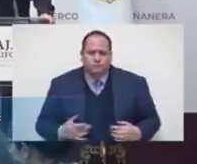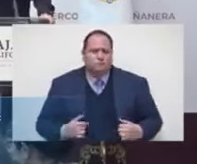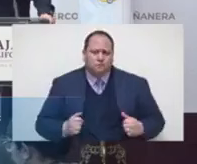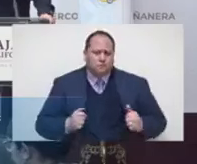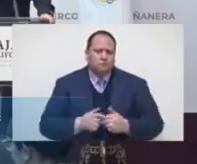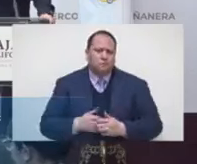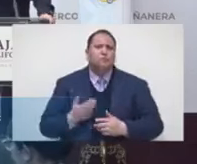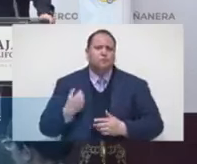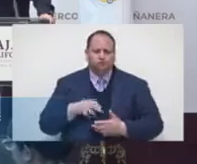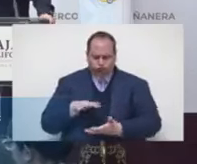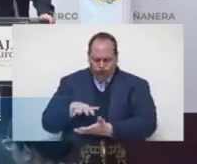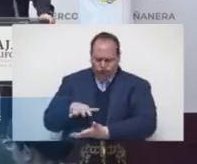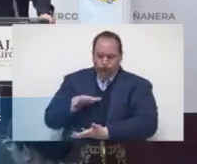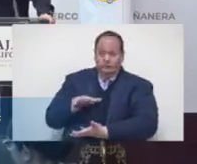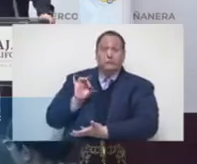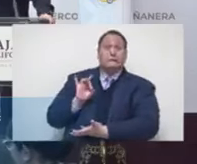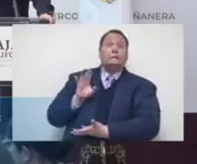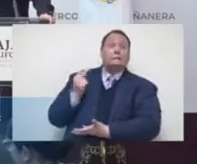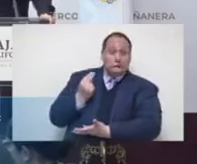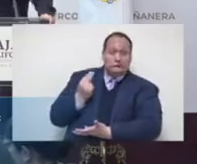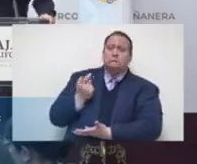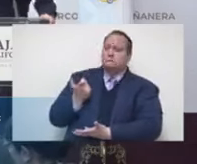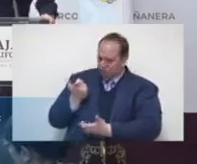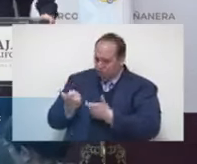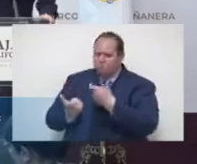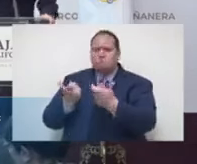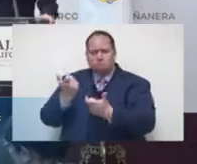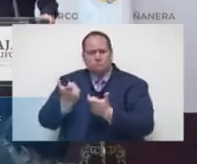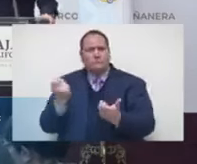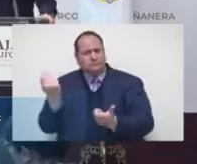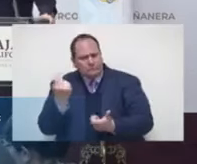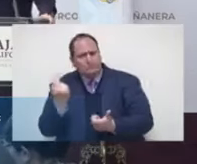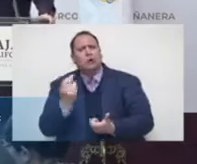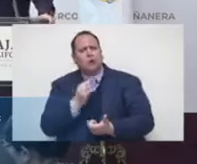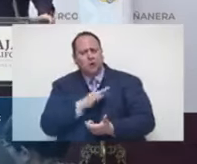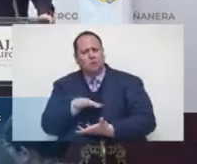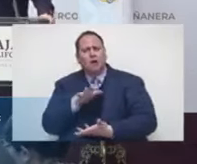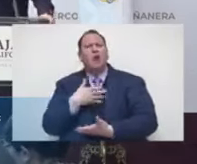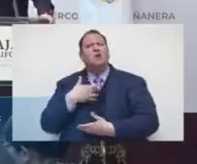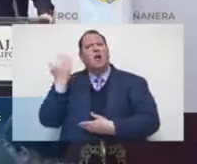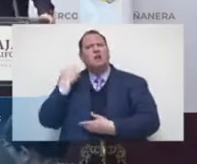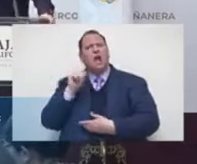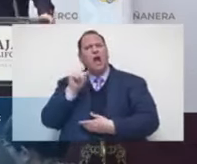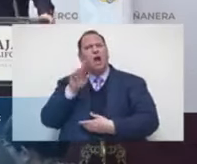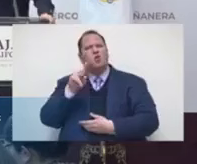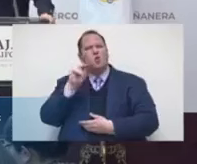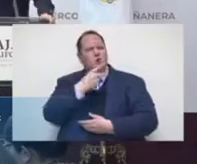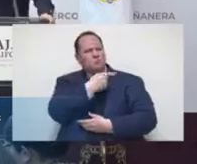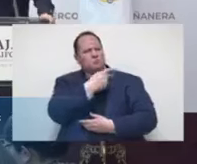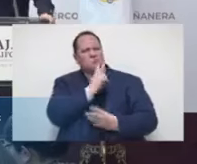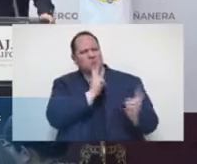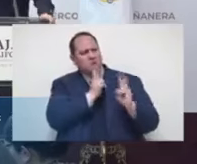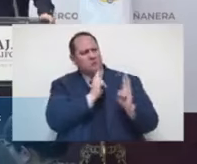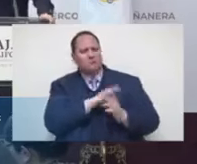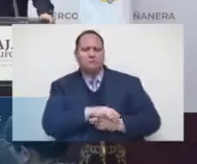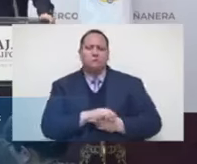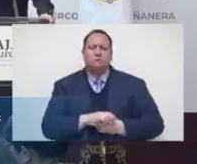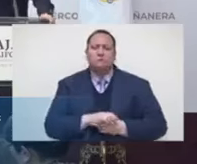tenemos el presupuesto para atender las necesidades que se han presentado. Yo platiqué con Arturo inmediatamente de